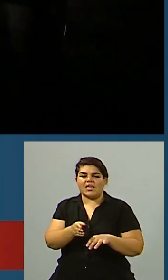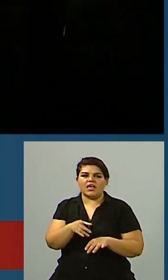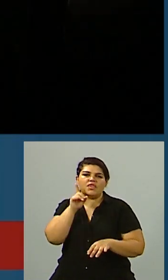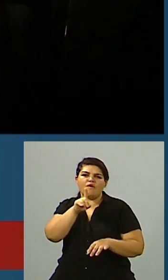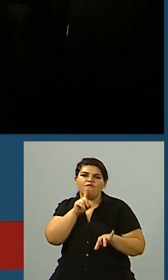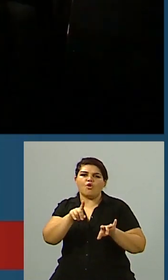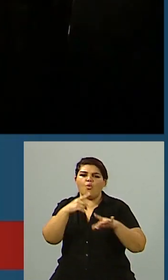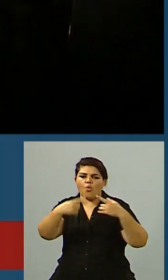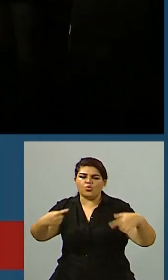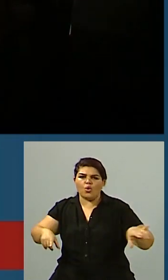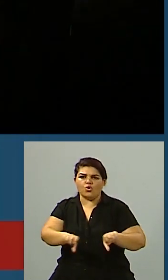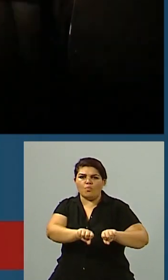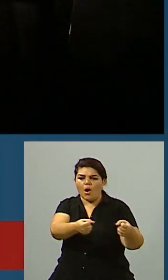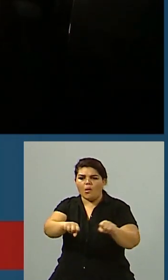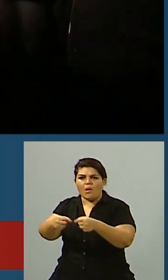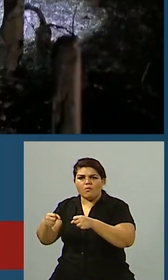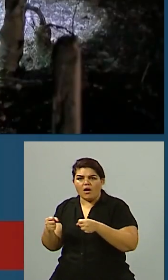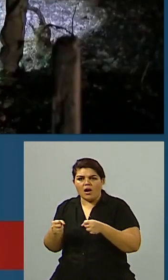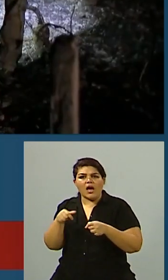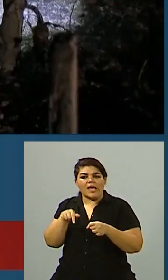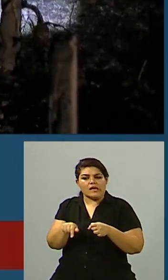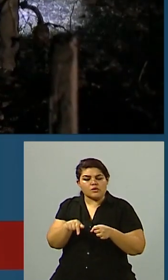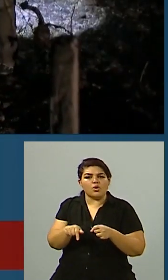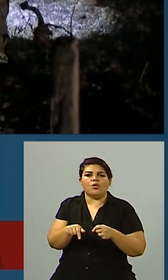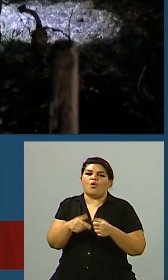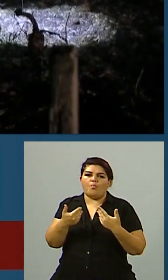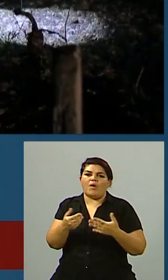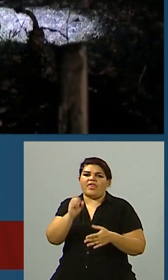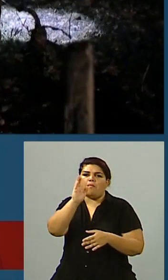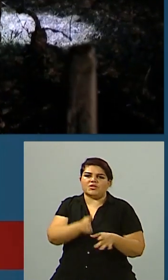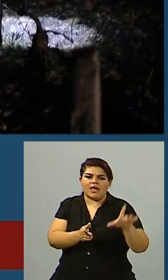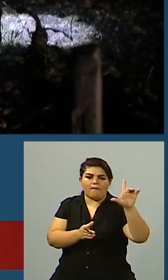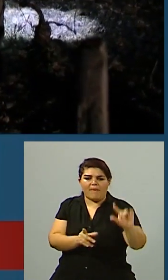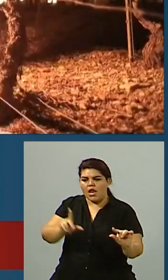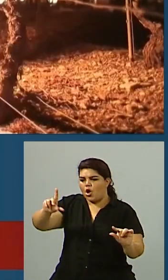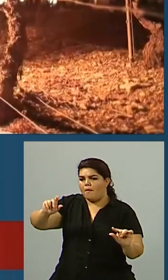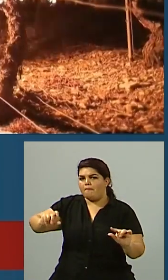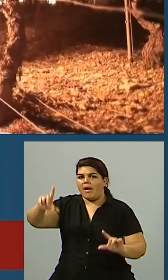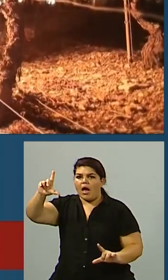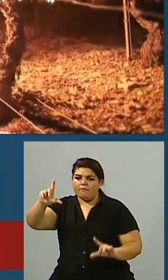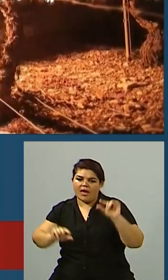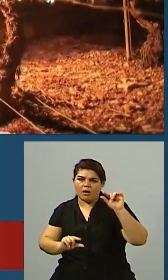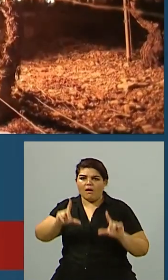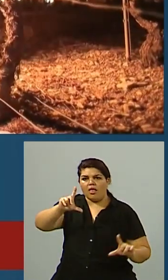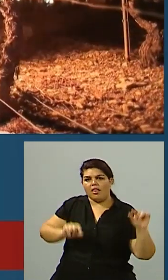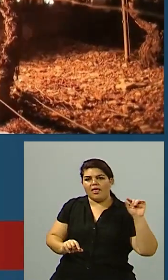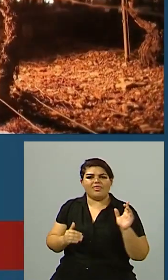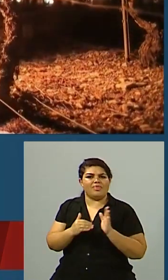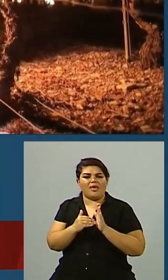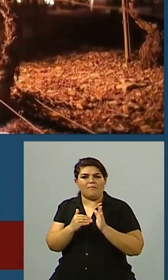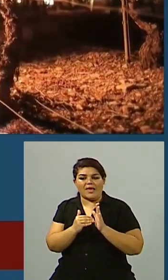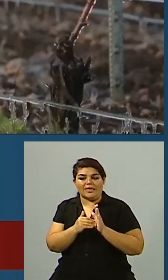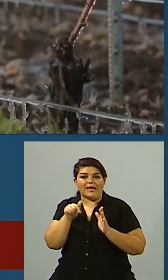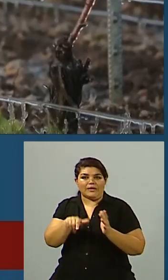y ocultar el más importante, que es el que después se termina verificando en la elaboración. Claro. Y también